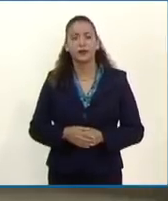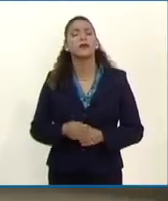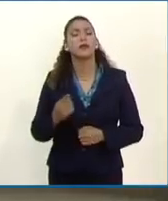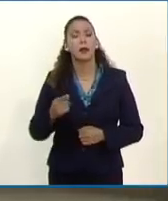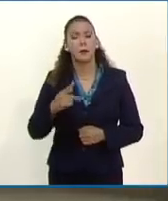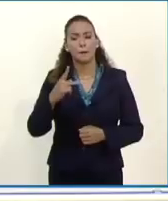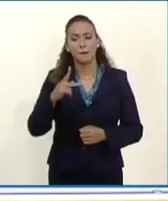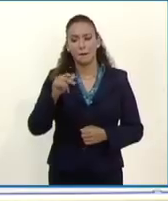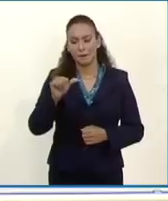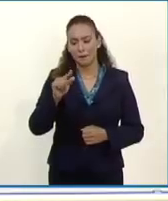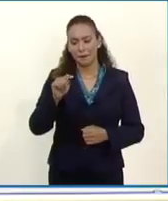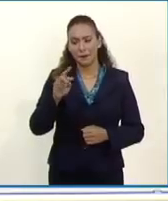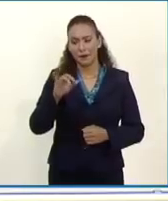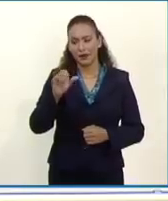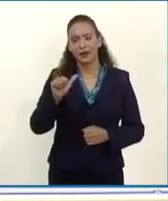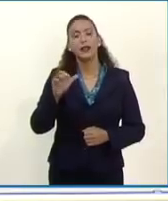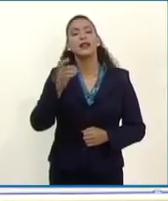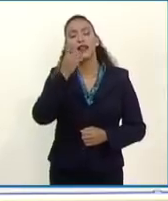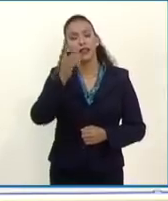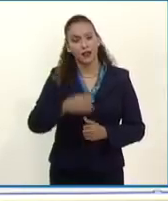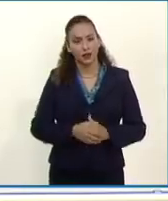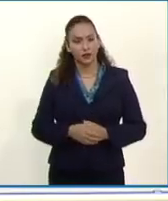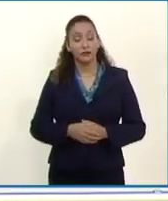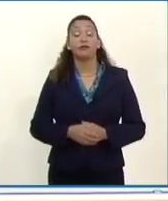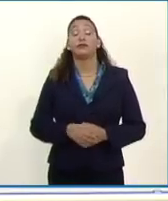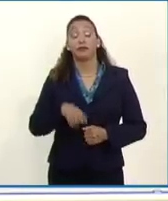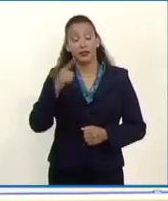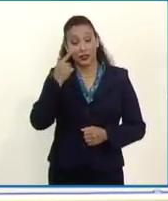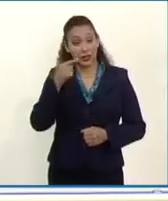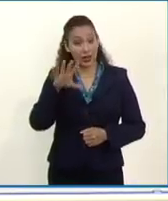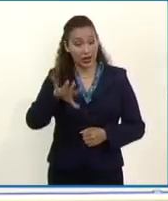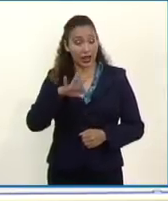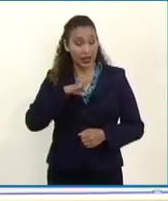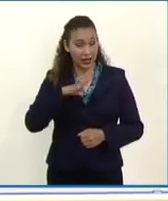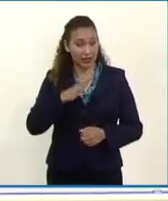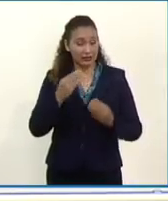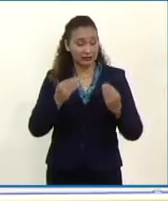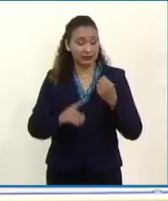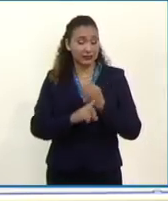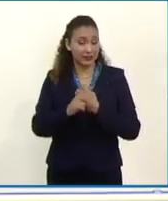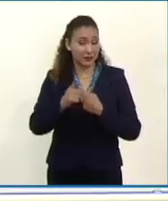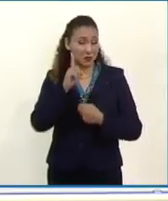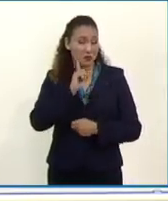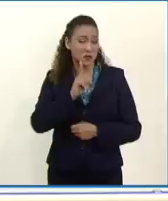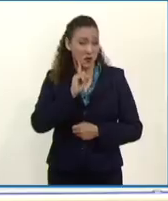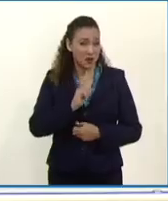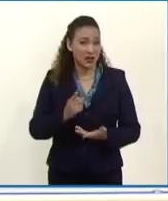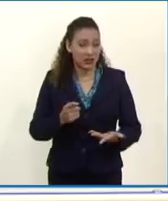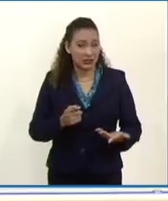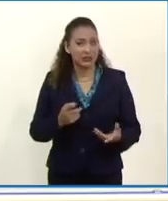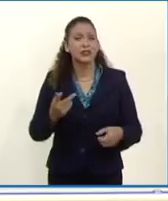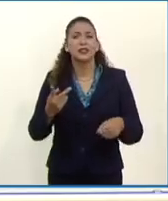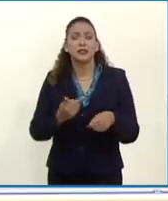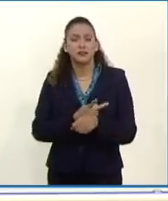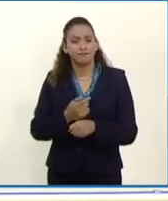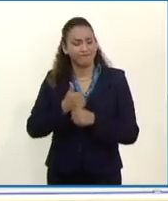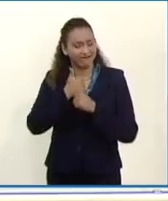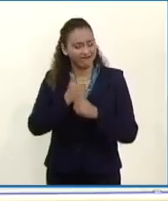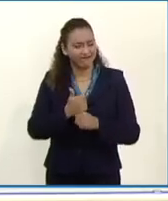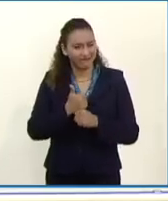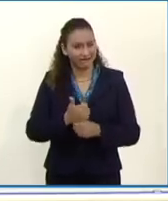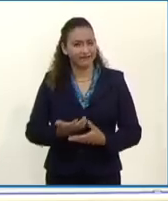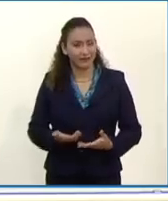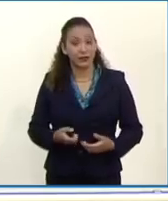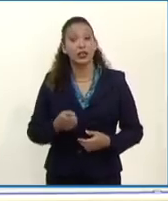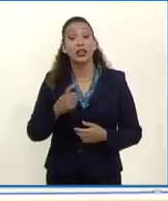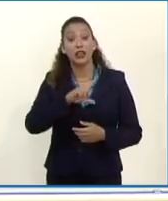Taisia Cruz Parcero, quien especificó que en estos casos es como particularmente se lleva a cabo la defensa